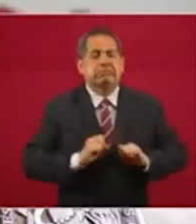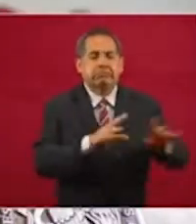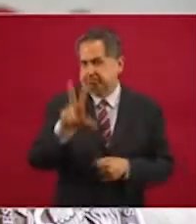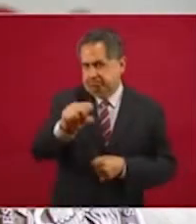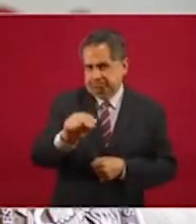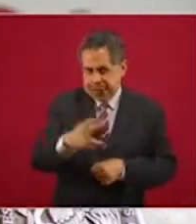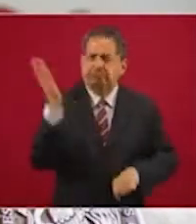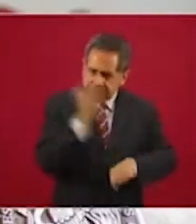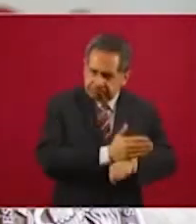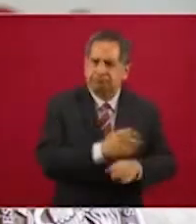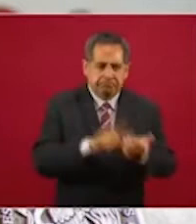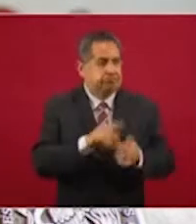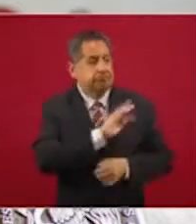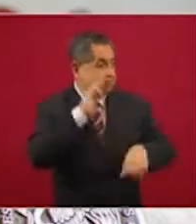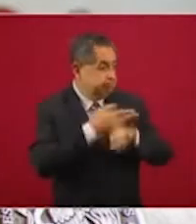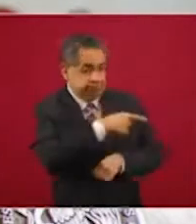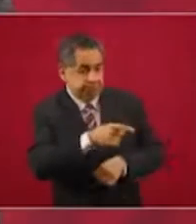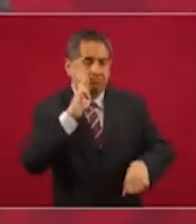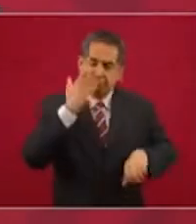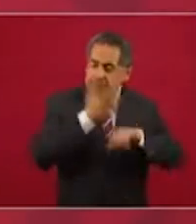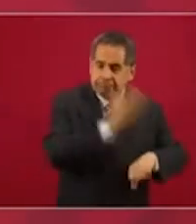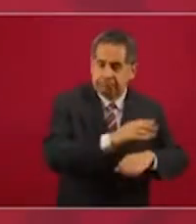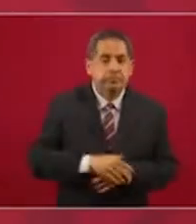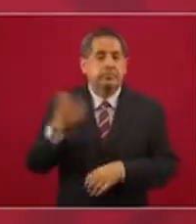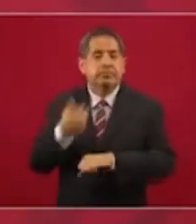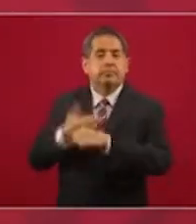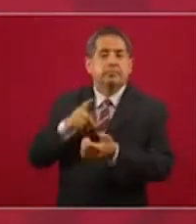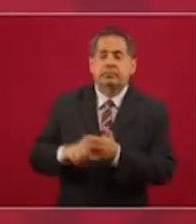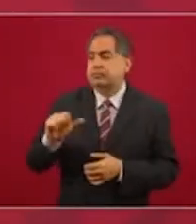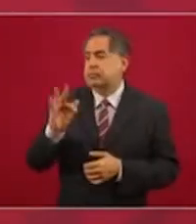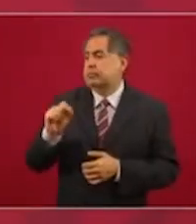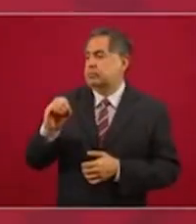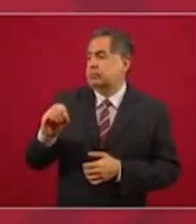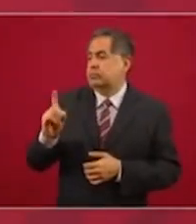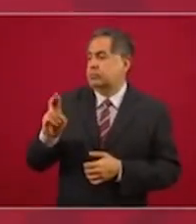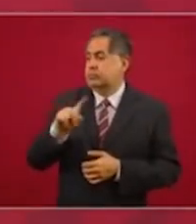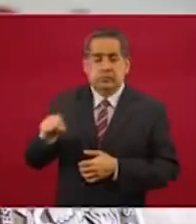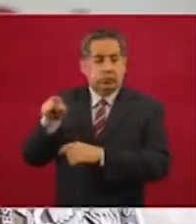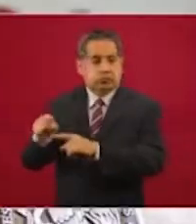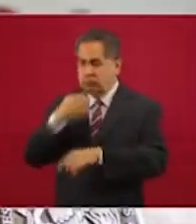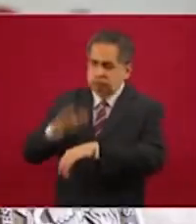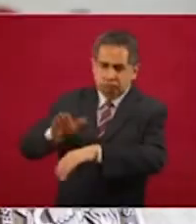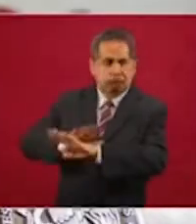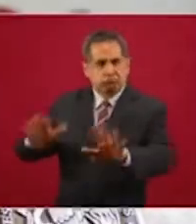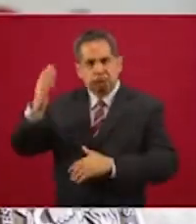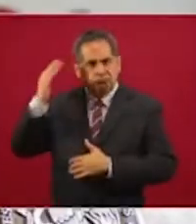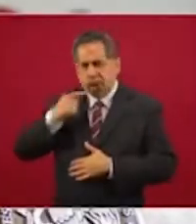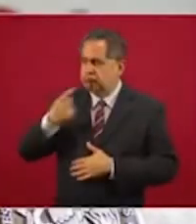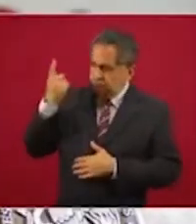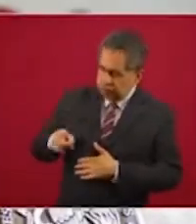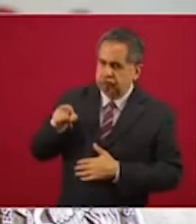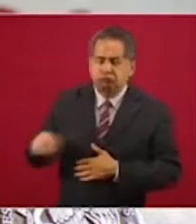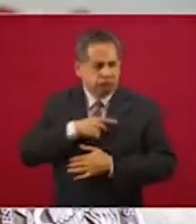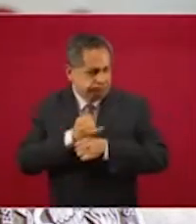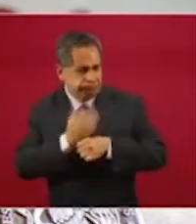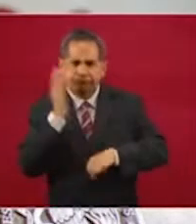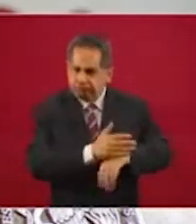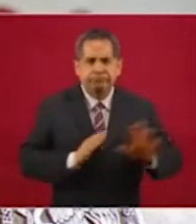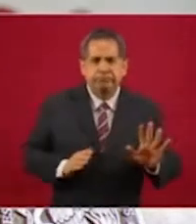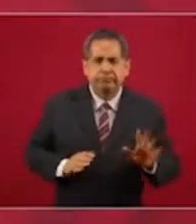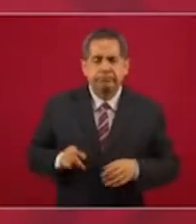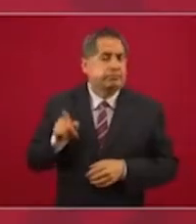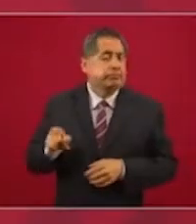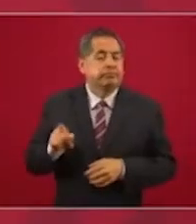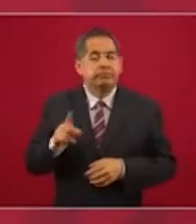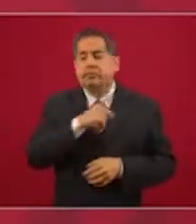y se va a castigar a todos los reponsables el secreto de la seguridad pública en los brazos de instrucciones desde hace meses de que no